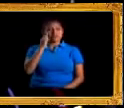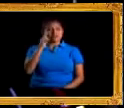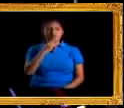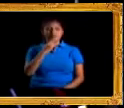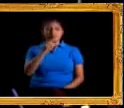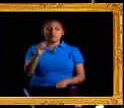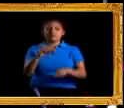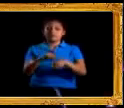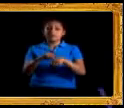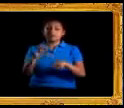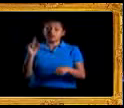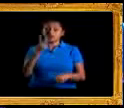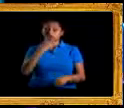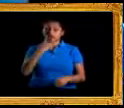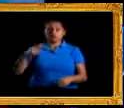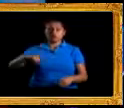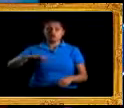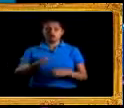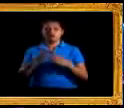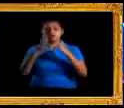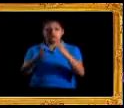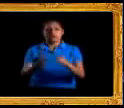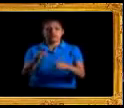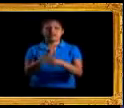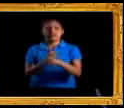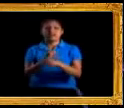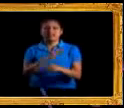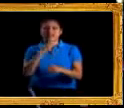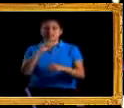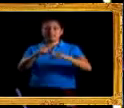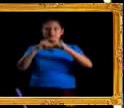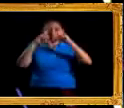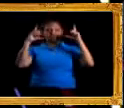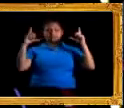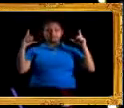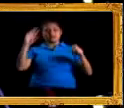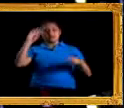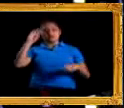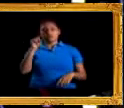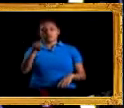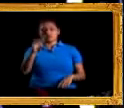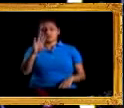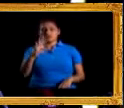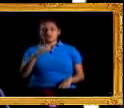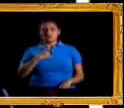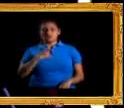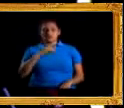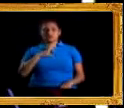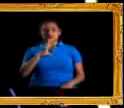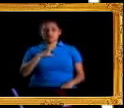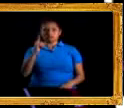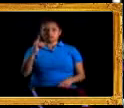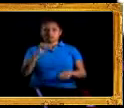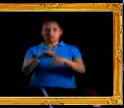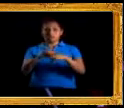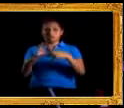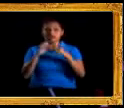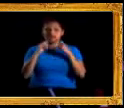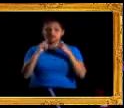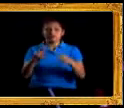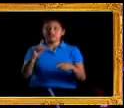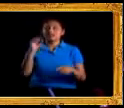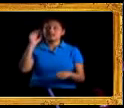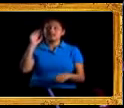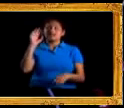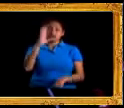el tiempo donde Dios nos ha puesto a la iglesia es extraordinario, porque usted y yo tenemos un tiempo de anunciar la misericordia